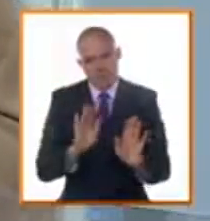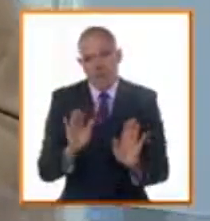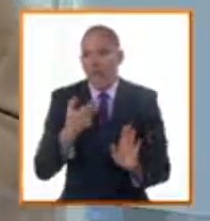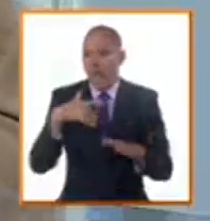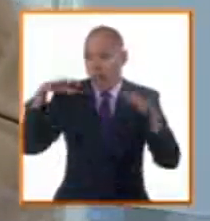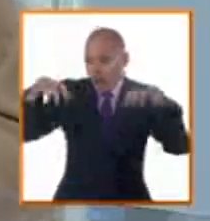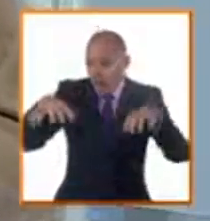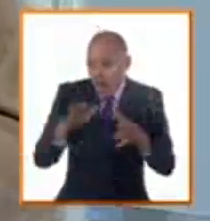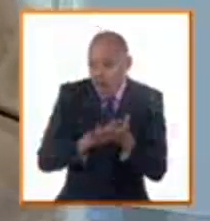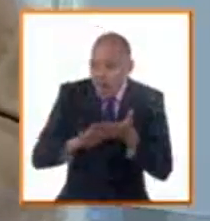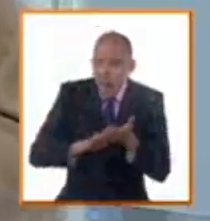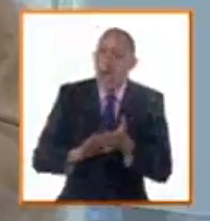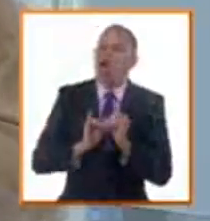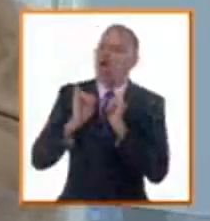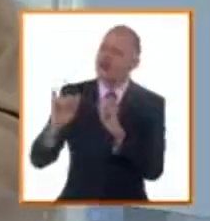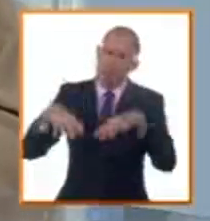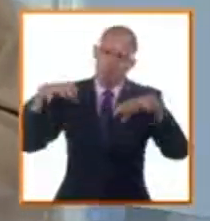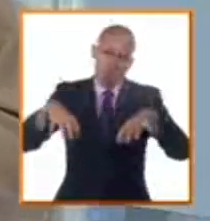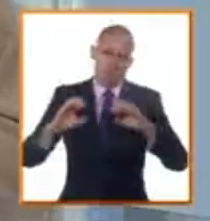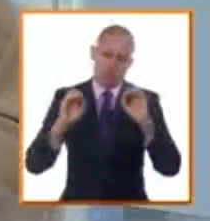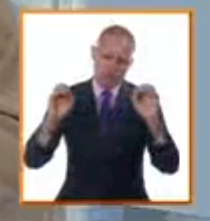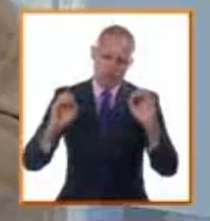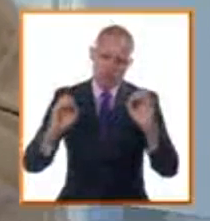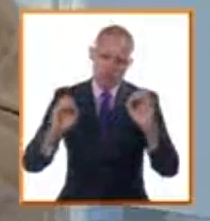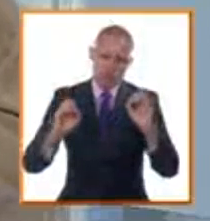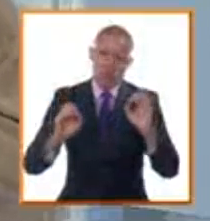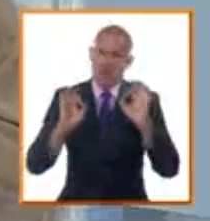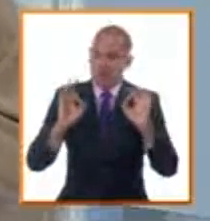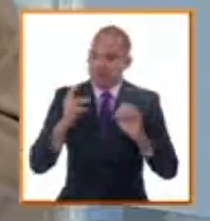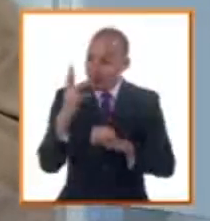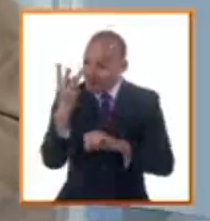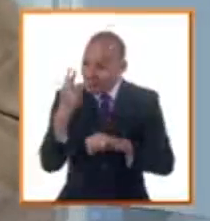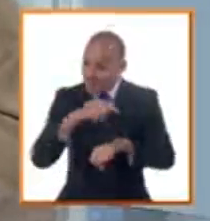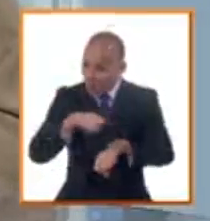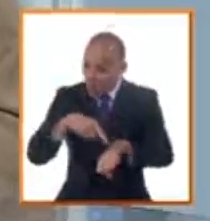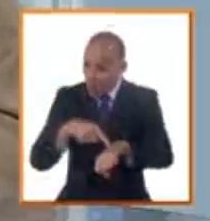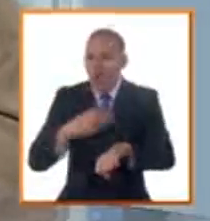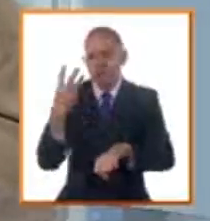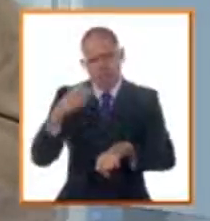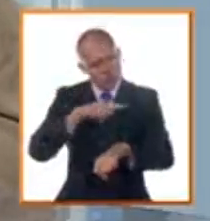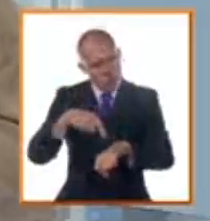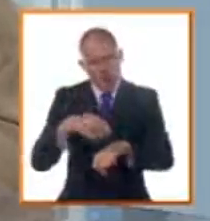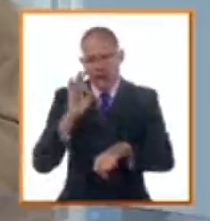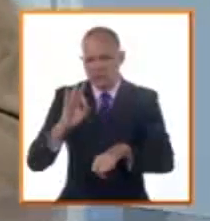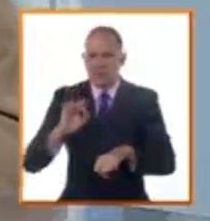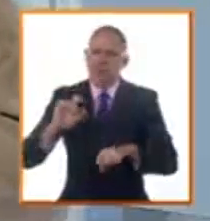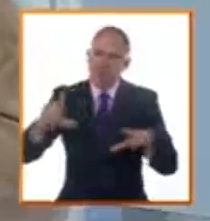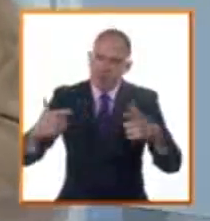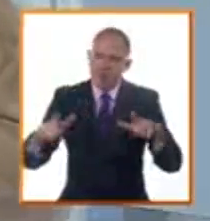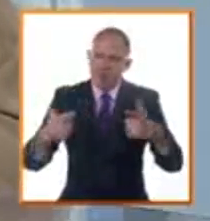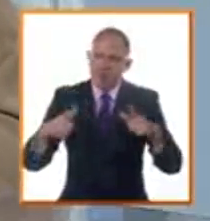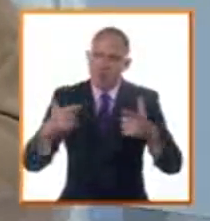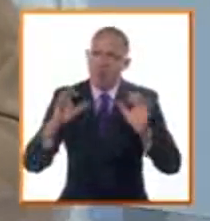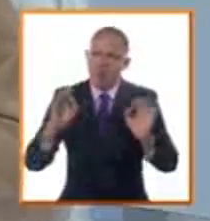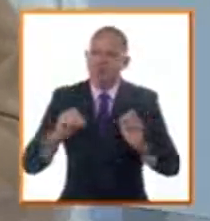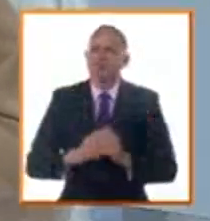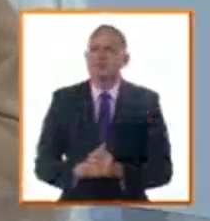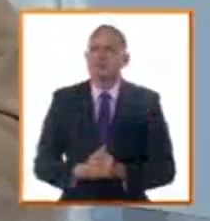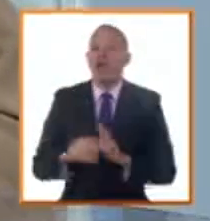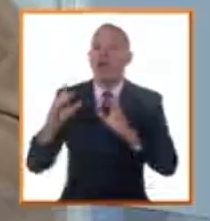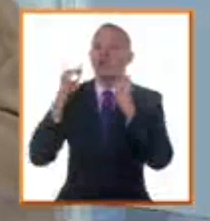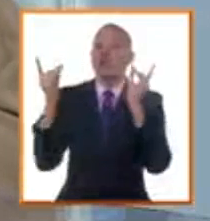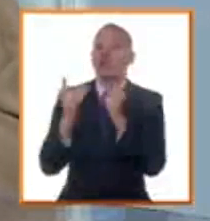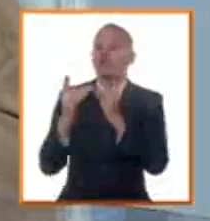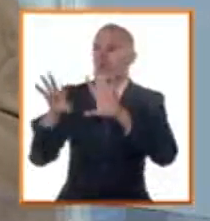no precipitó, pero siempre tiene que hacerse la observación en un horario determinado. Claro. Así lo establece la Organización